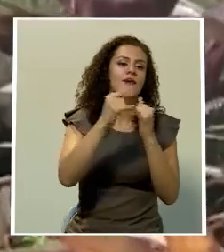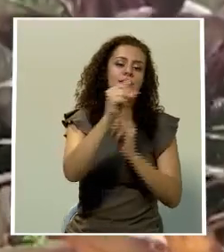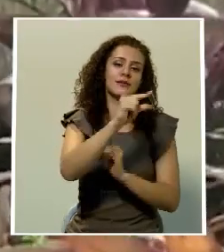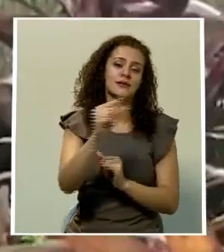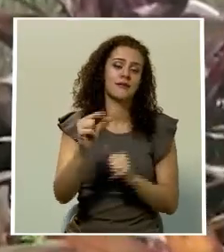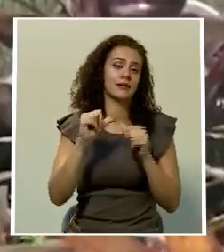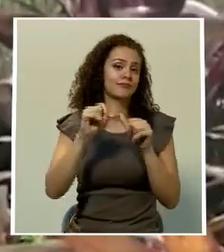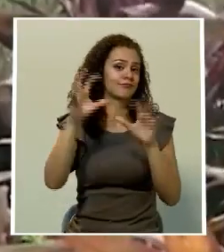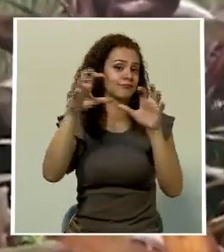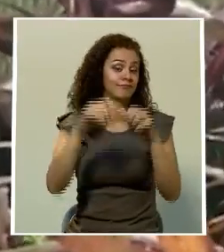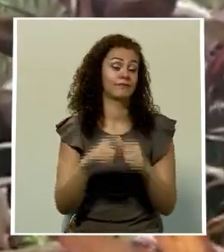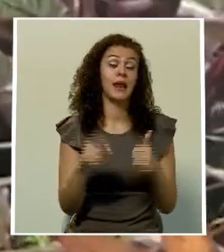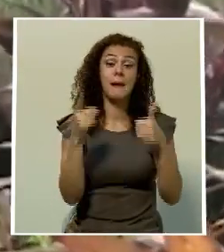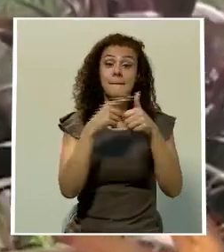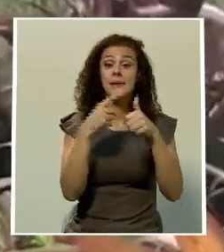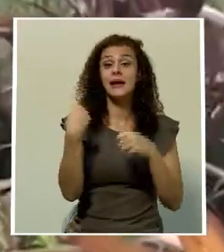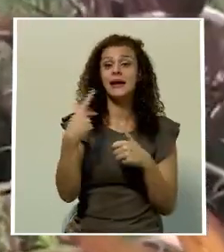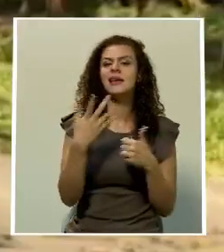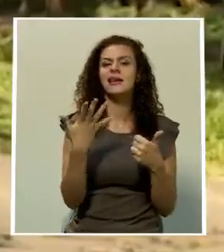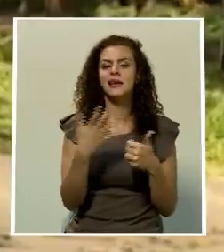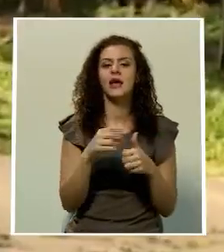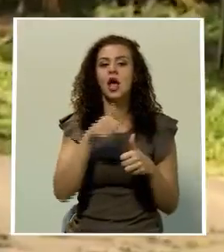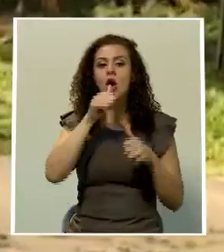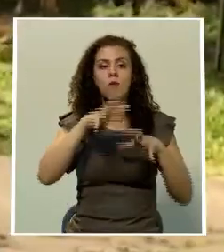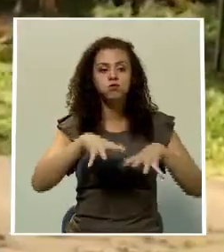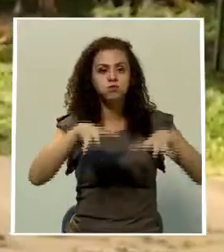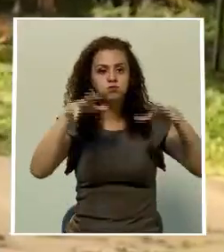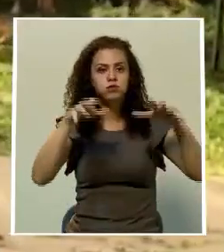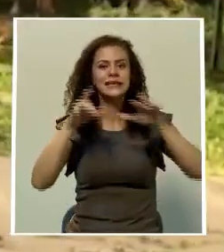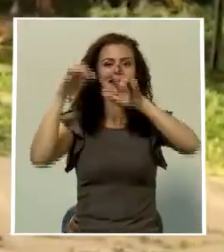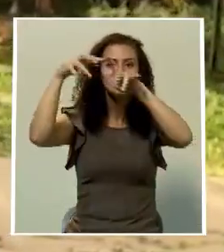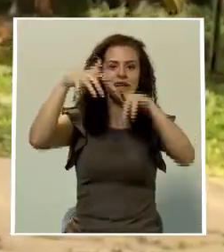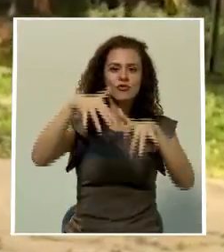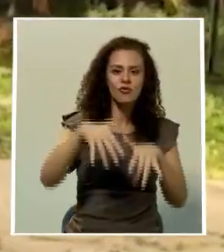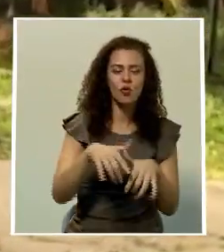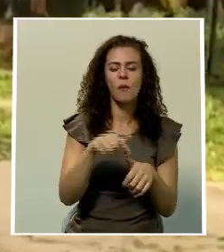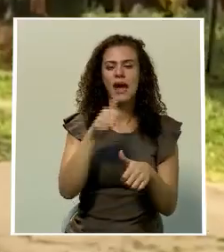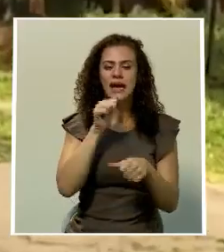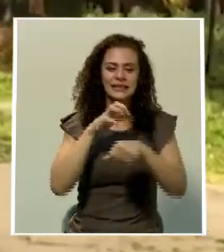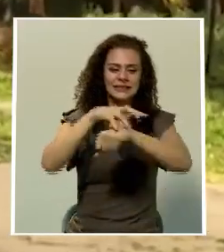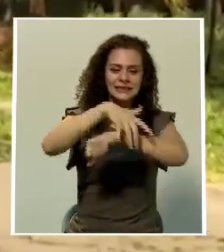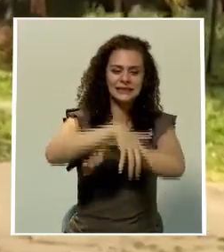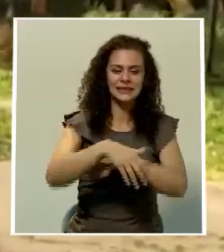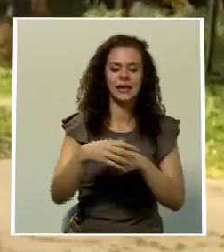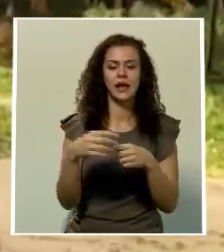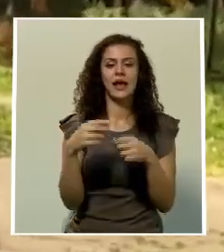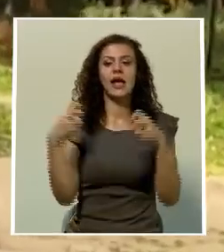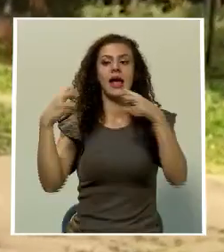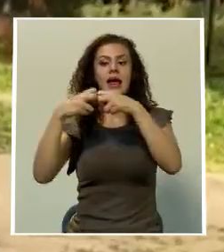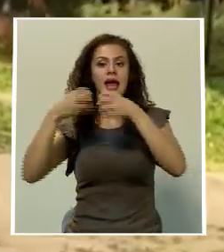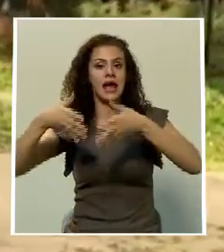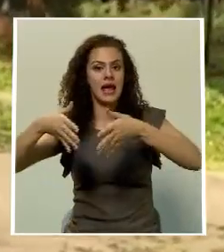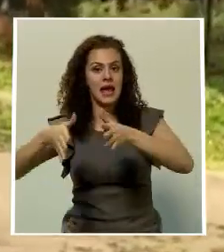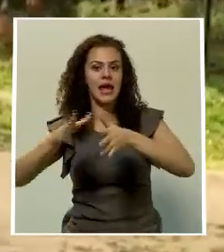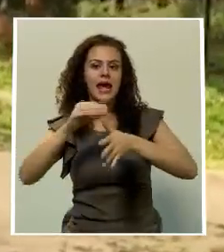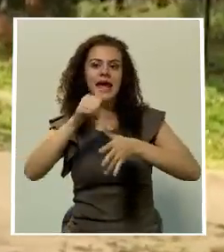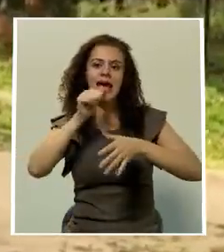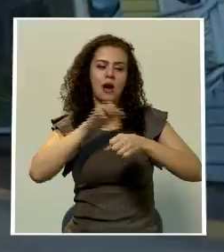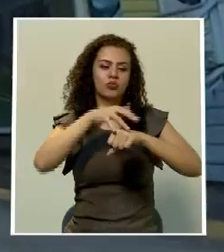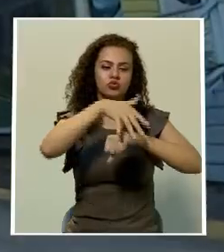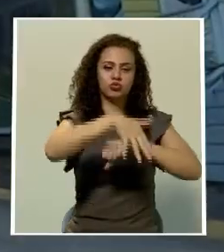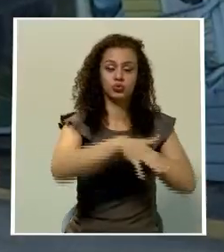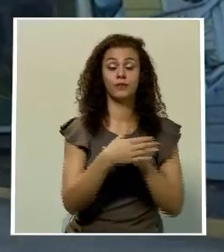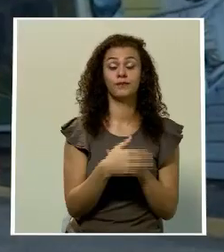de semana. Los principales riesgos son inundaciones, derrumbes, deslizamientos, daños a la red vial y